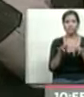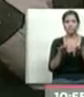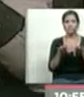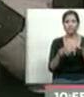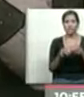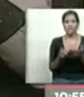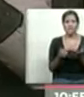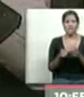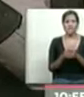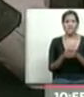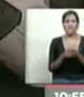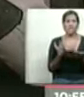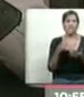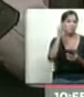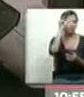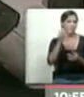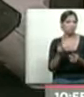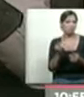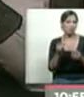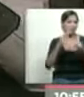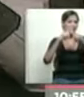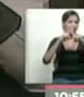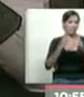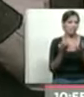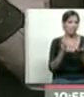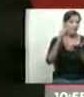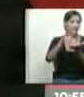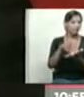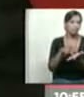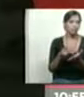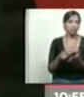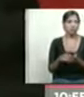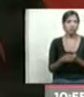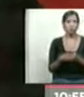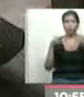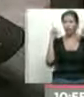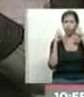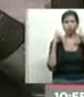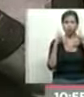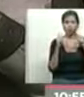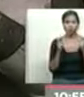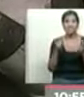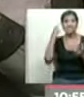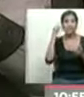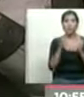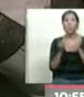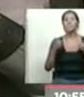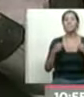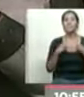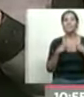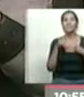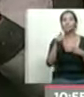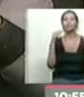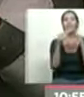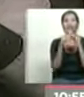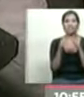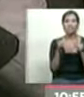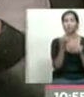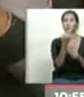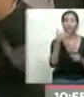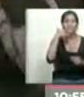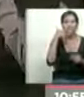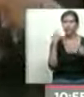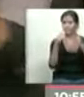Remigio Ceballos, tal, da un paso adelante. Con fotografía. Sabemos dónde vives, dónde queda tu casa, tu número de teléfono,